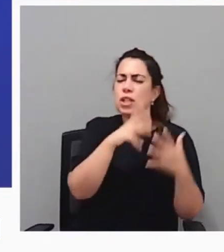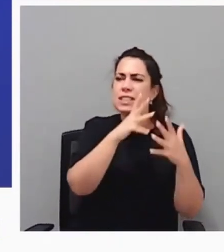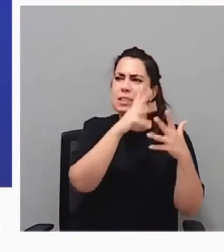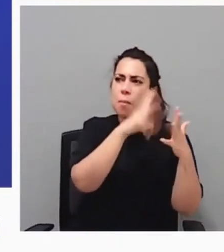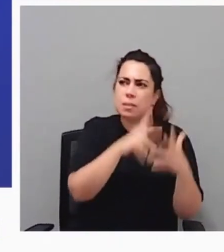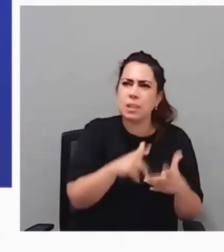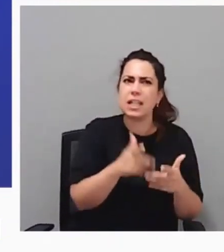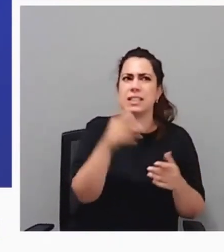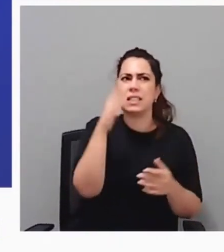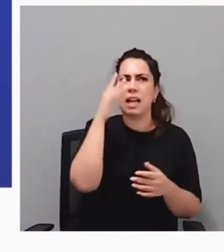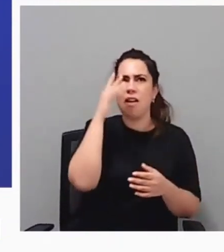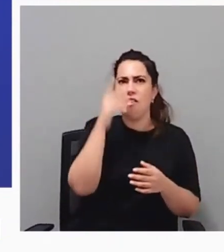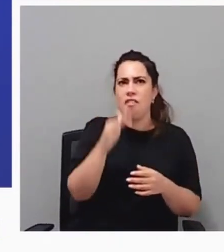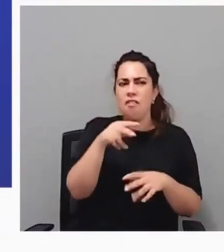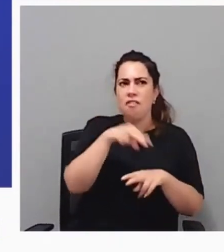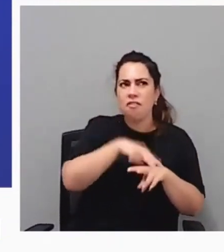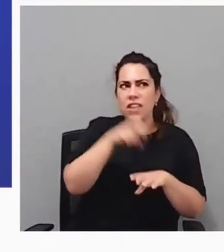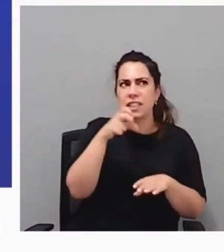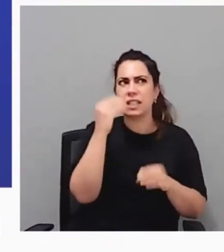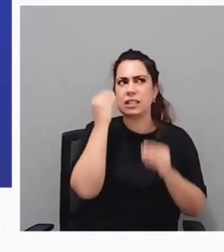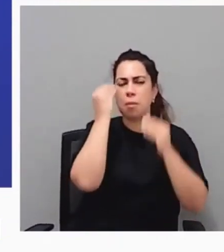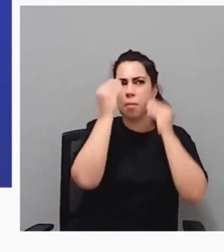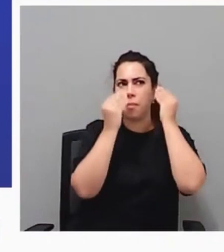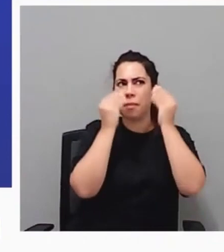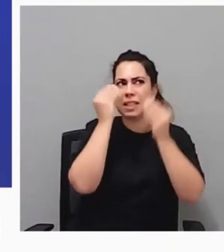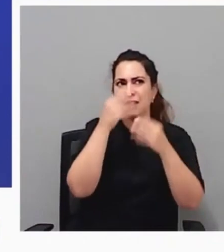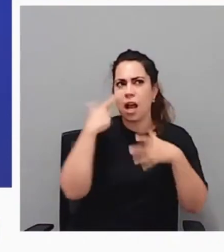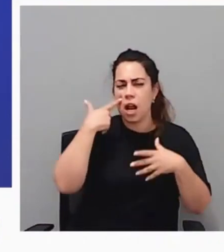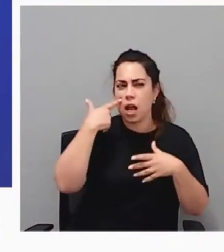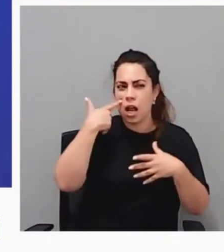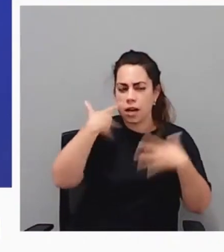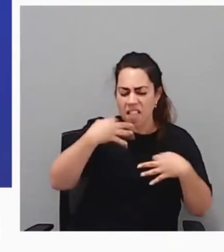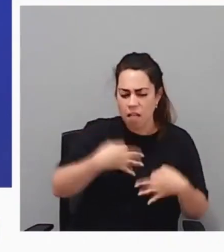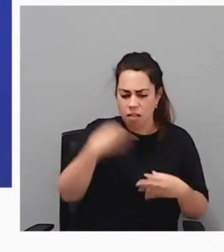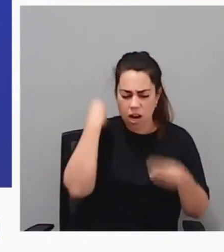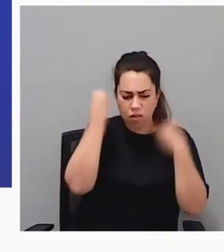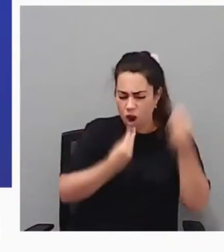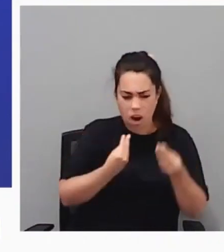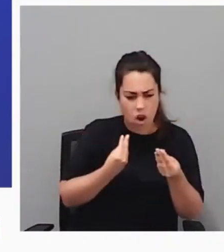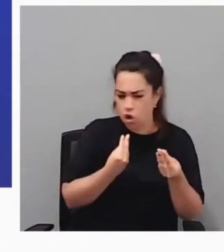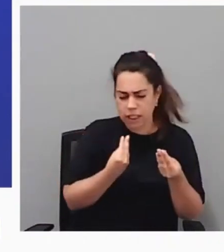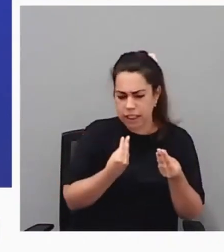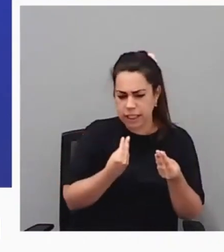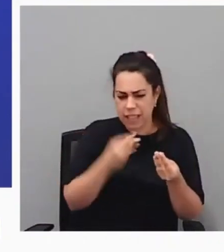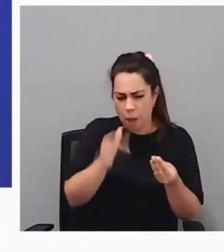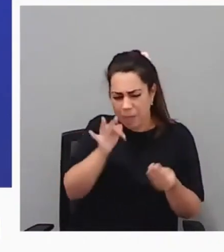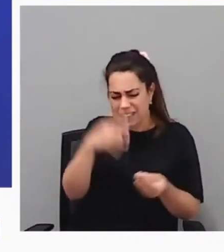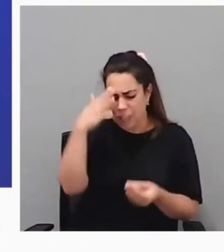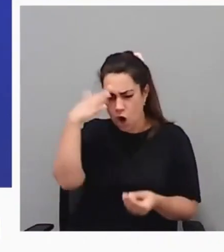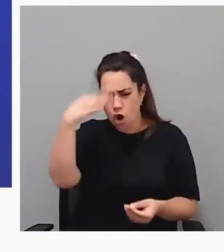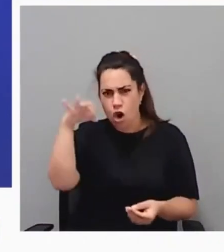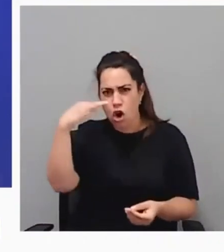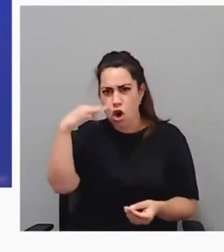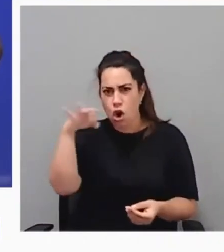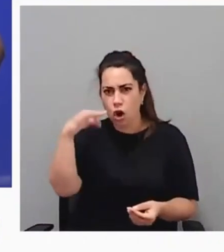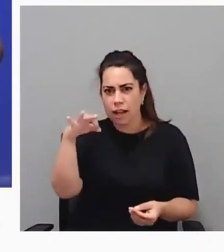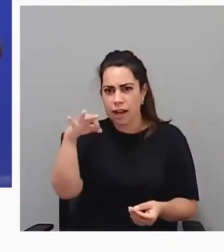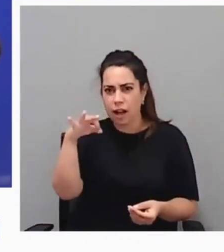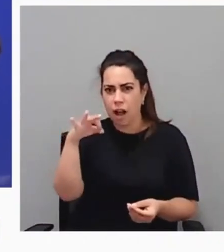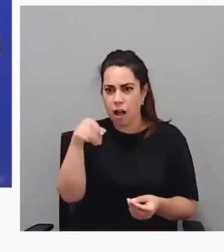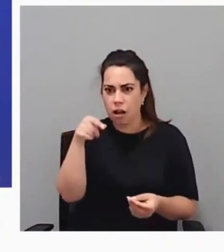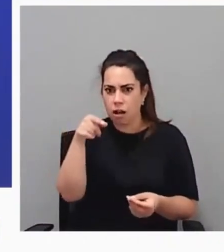realidad no es racional y que la racionalidad, la lógica, no puede explicar la